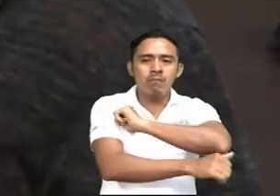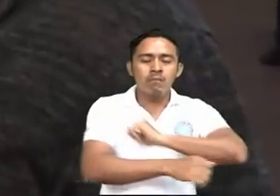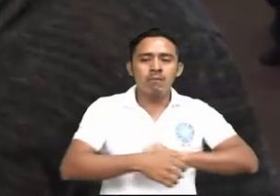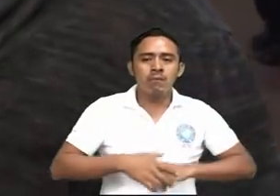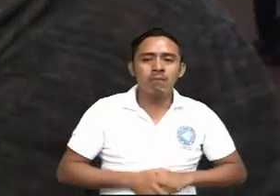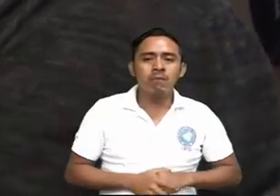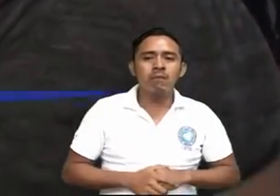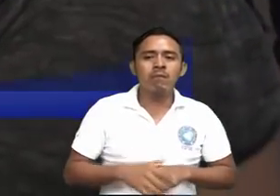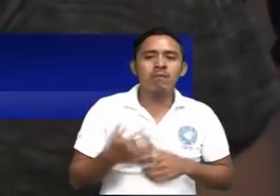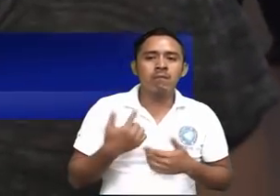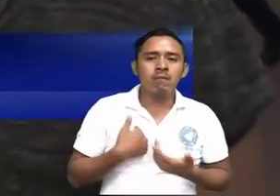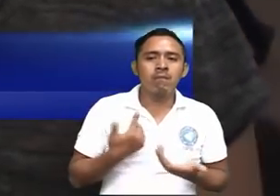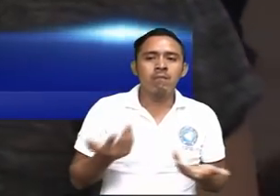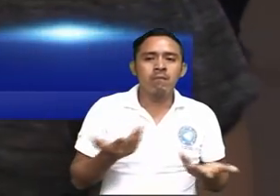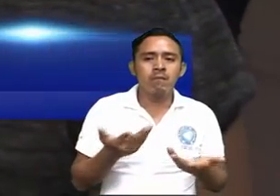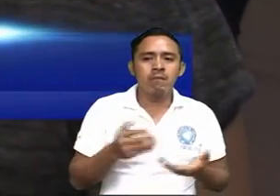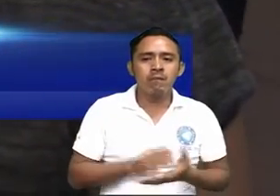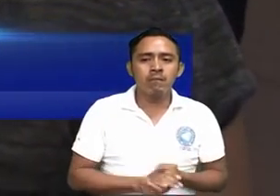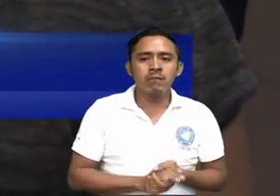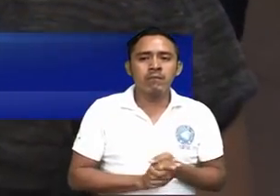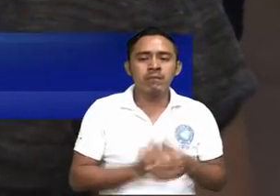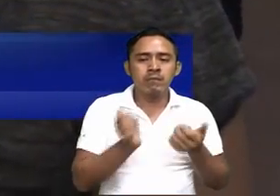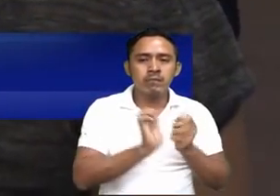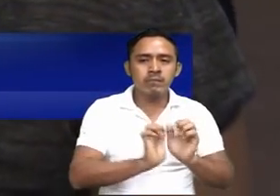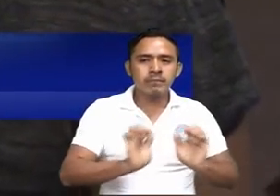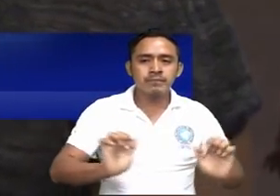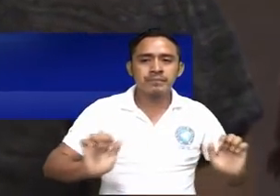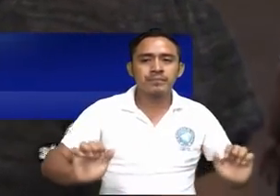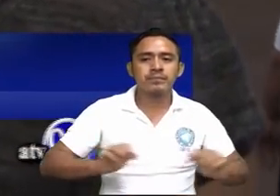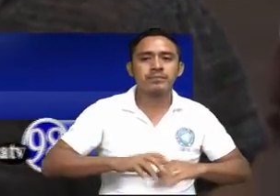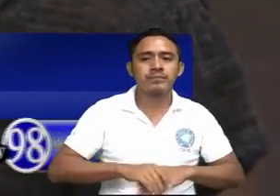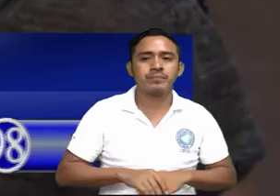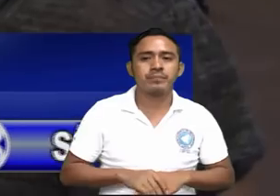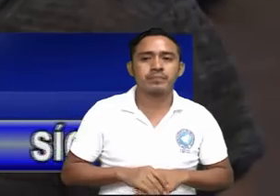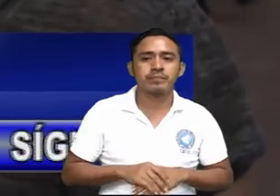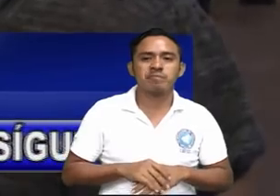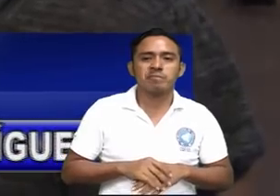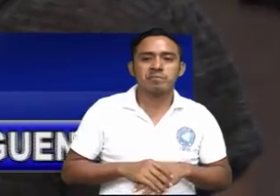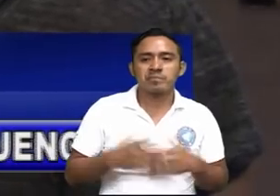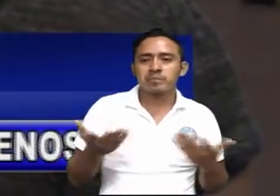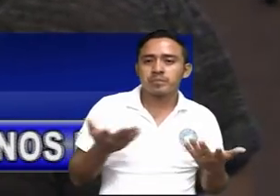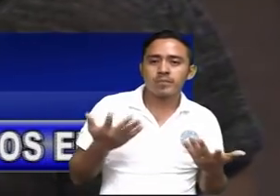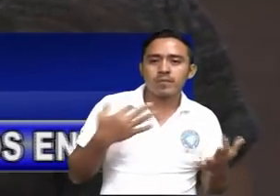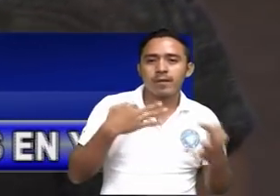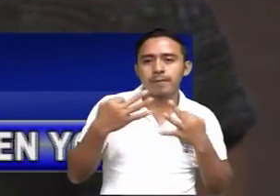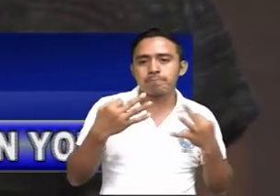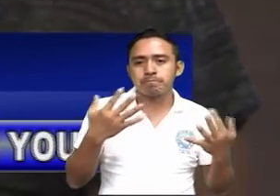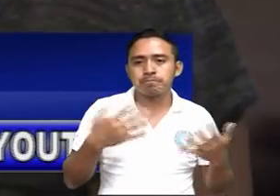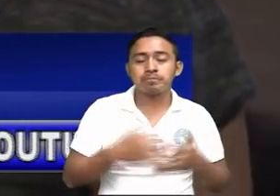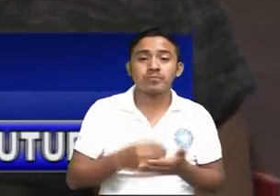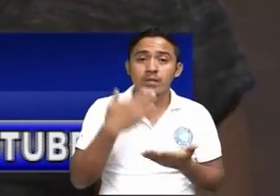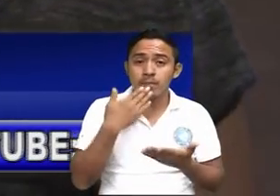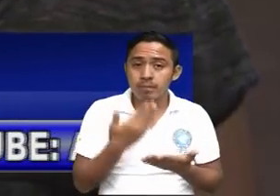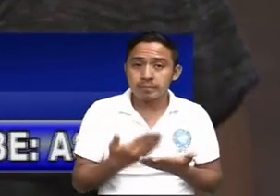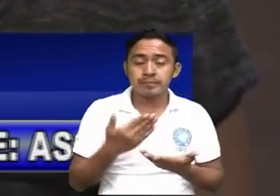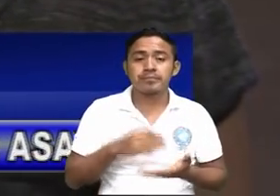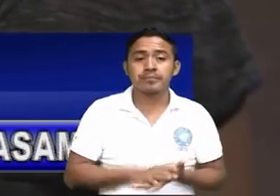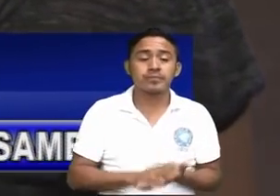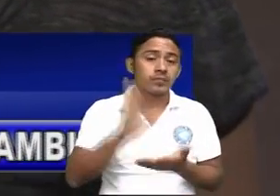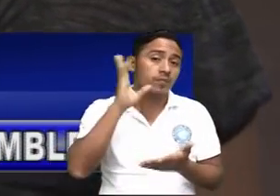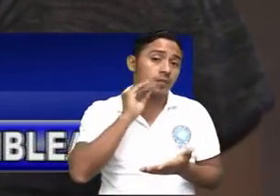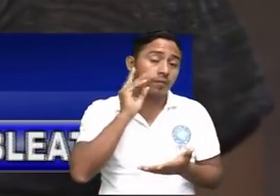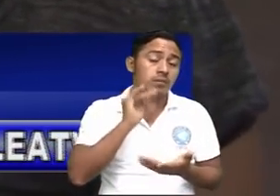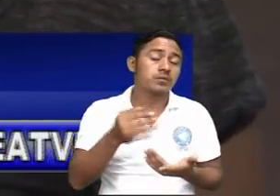Bueno, la verdad es que trabajar con niños es algo bastante, ¿cómo le podría decir? Enriquecedora. Es una experiencia